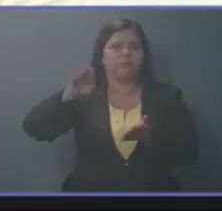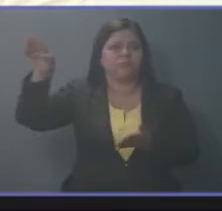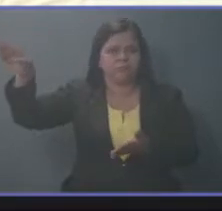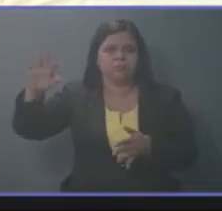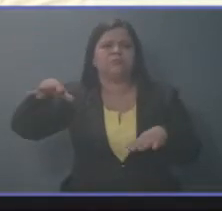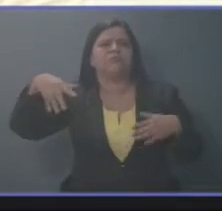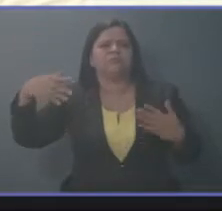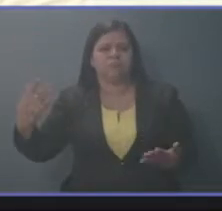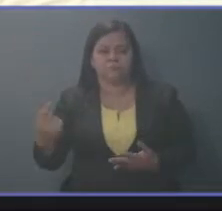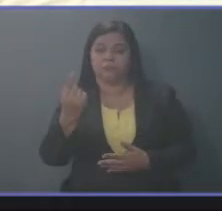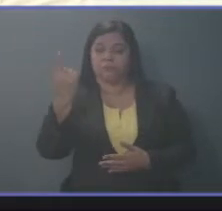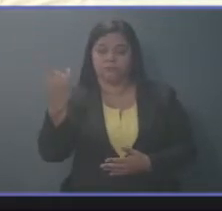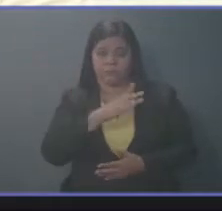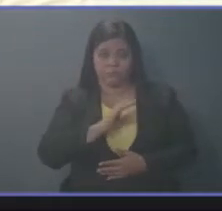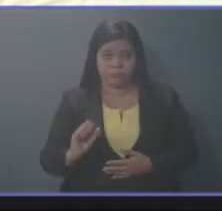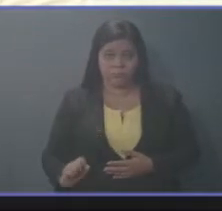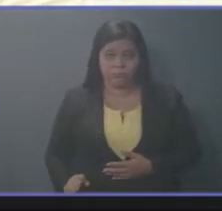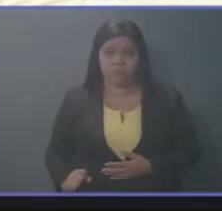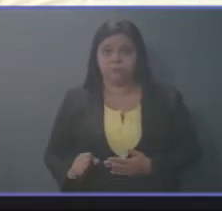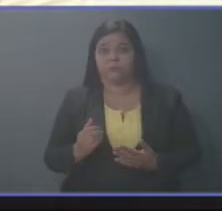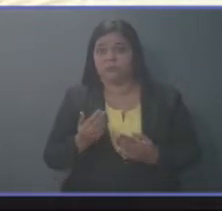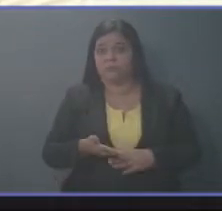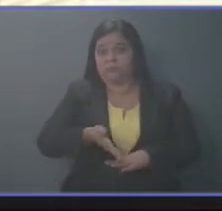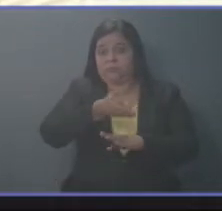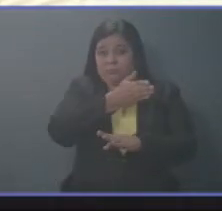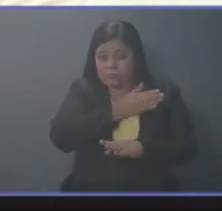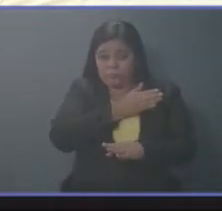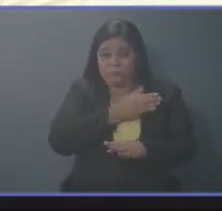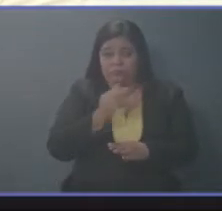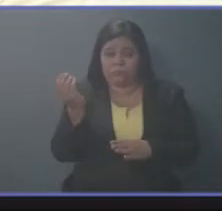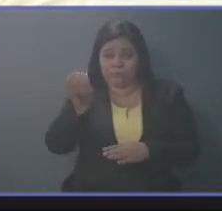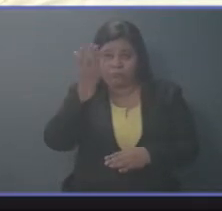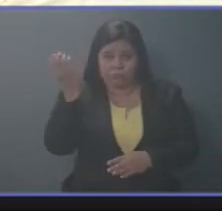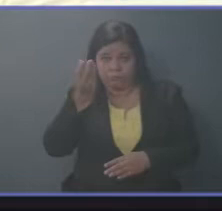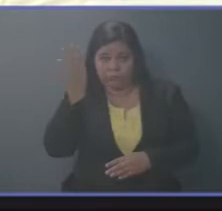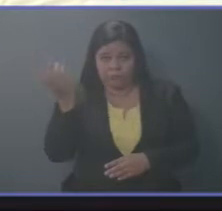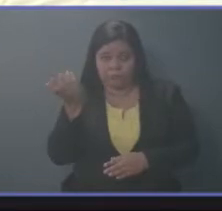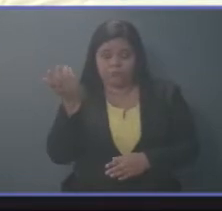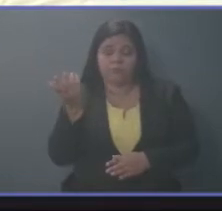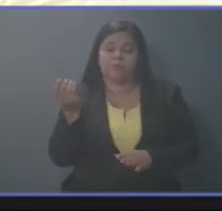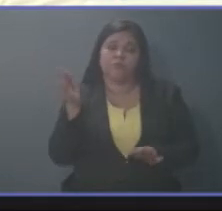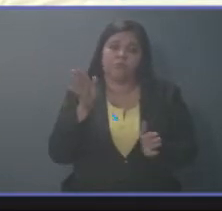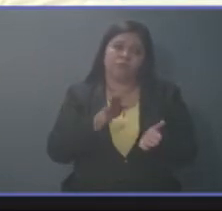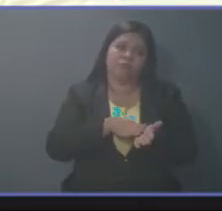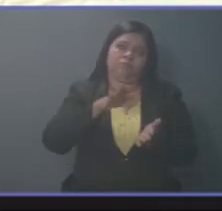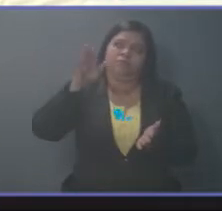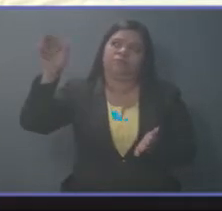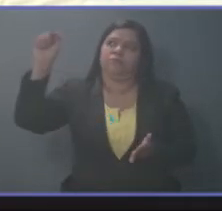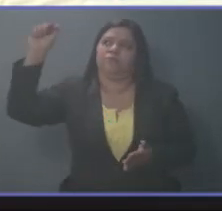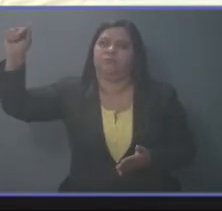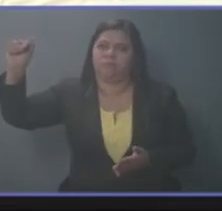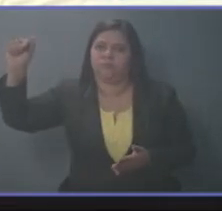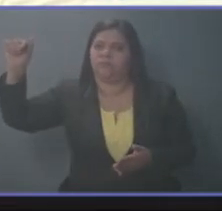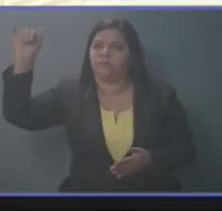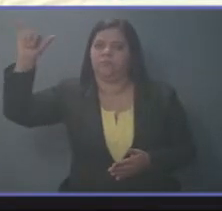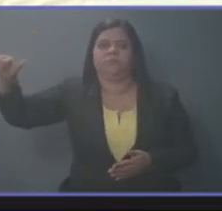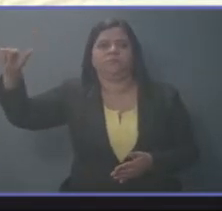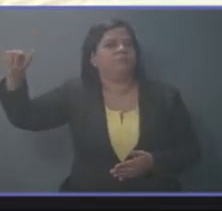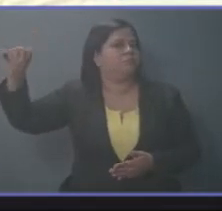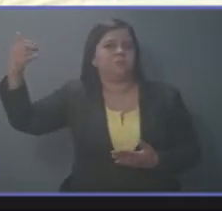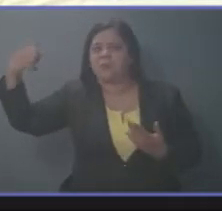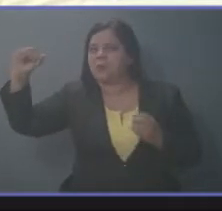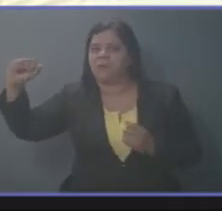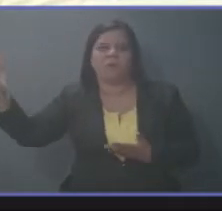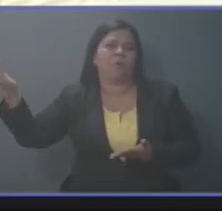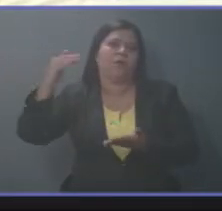que las personas salvadoreñas que a causa de la emergencia causada por el COVID-19 no han podido realizar el viaje de retorno a